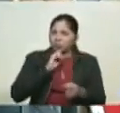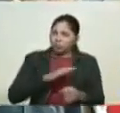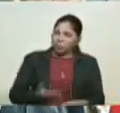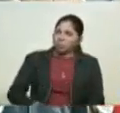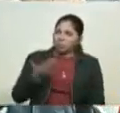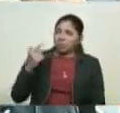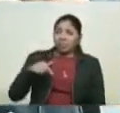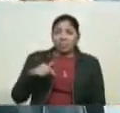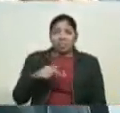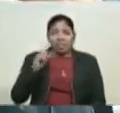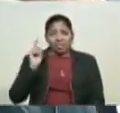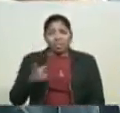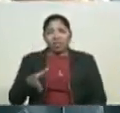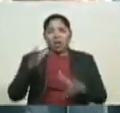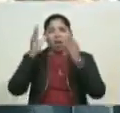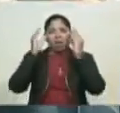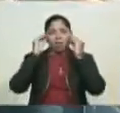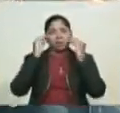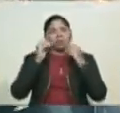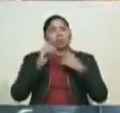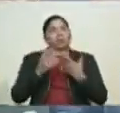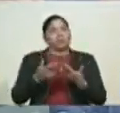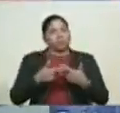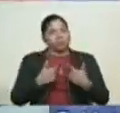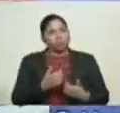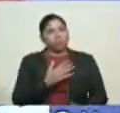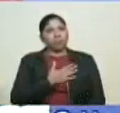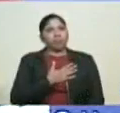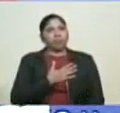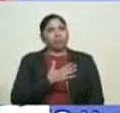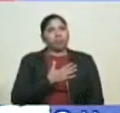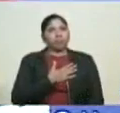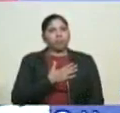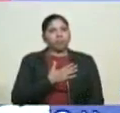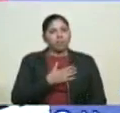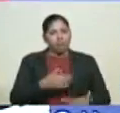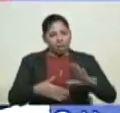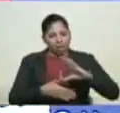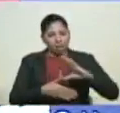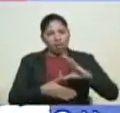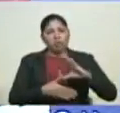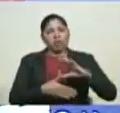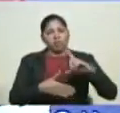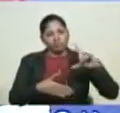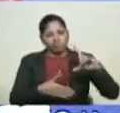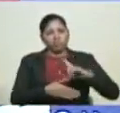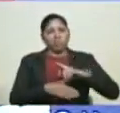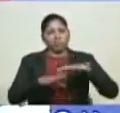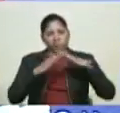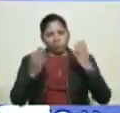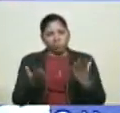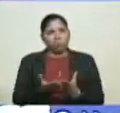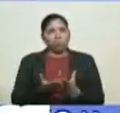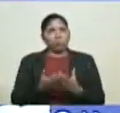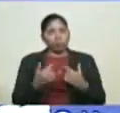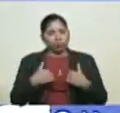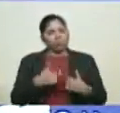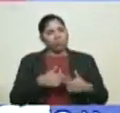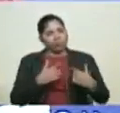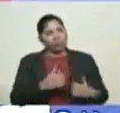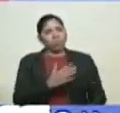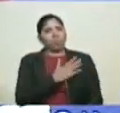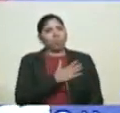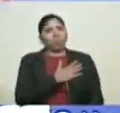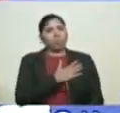nuestra historia. Chávez nos inculcó el amor por Venezuela, por América Latina, por la humanidad. Y ese amor lo llevo aquí. Lo llevamos